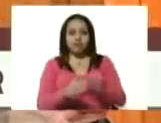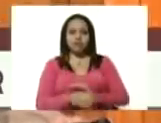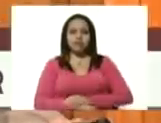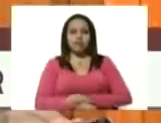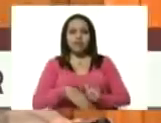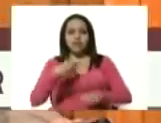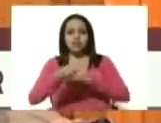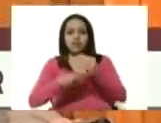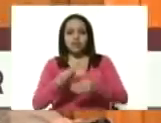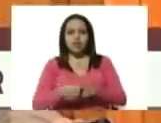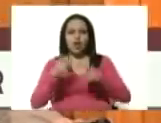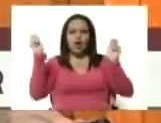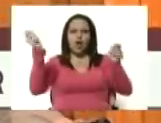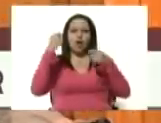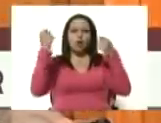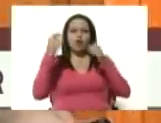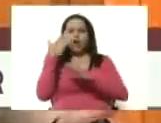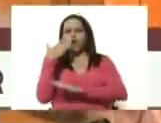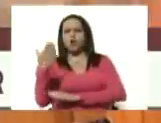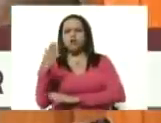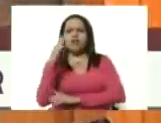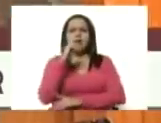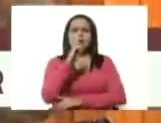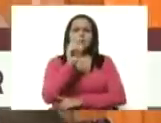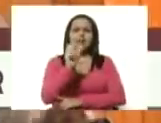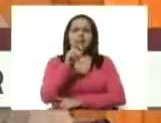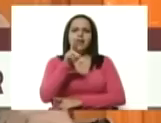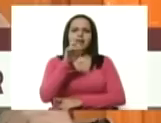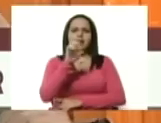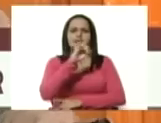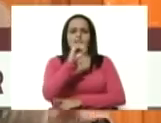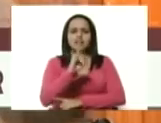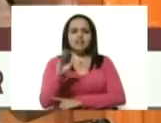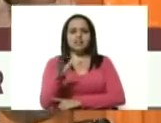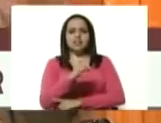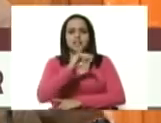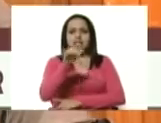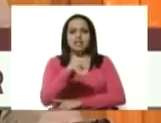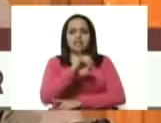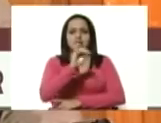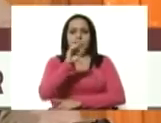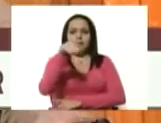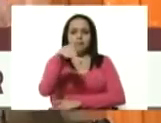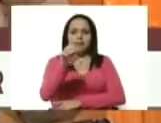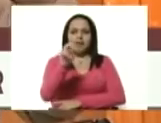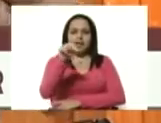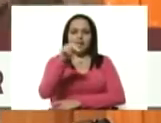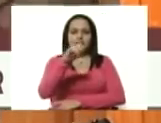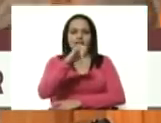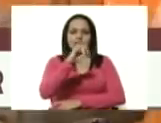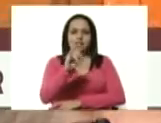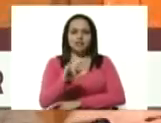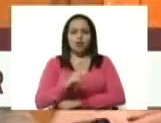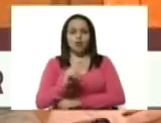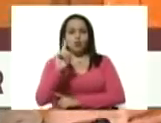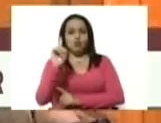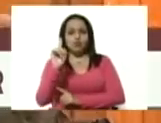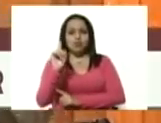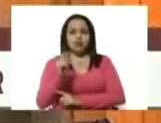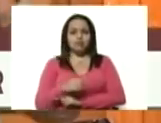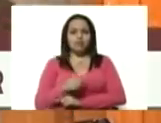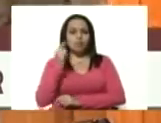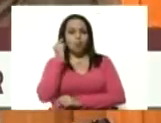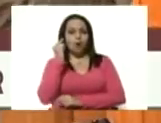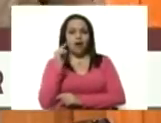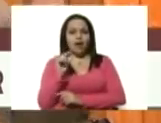estudiantil contra Marcos Pérez Jiménez, figura ella casi como una de las pocas mujeres dirigentes. No es que no estaban todas las mujeres